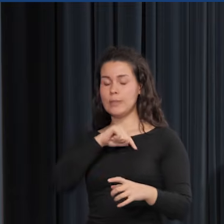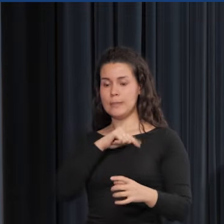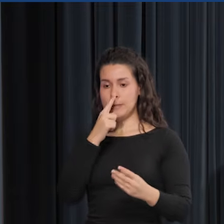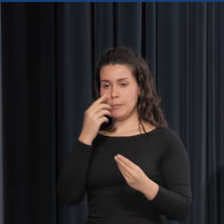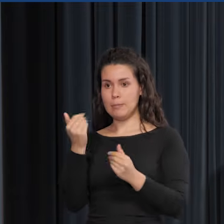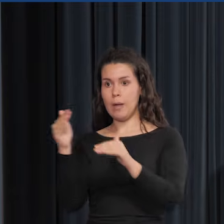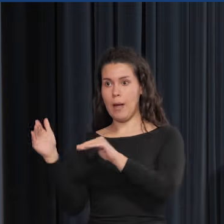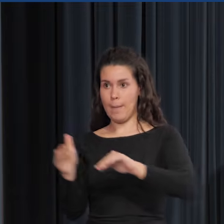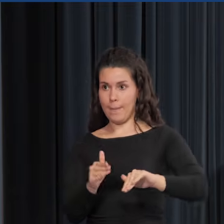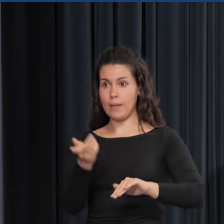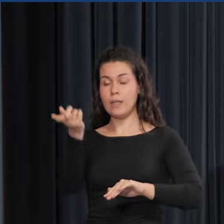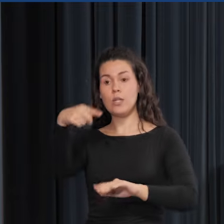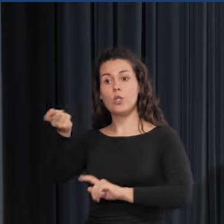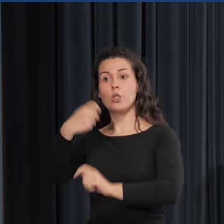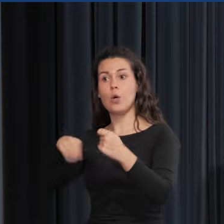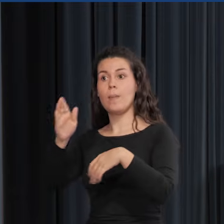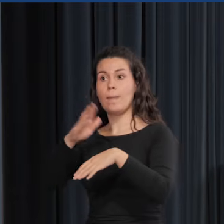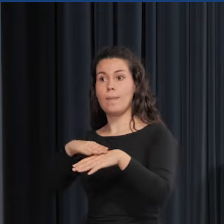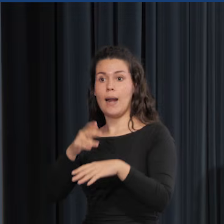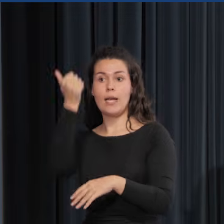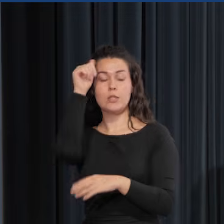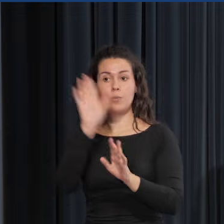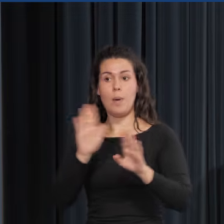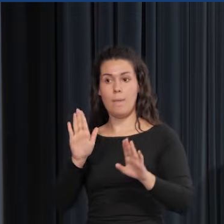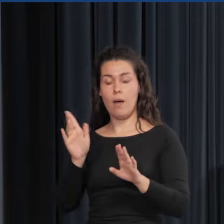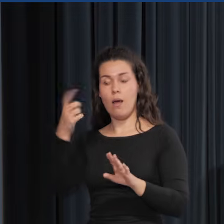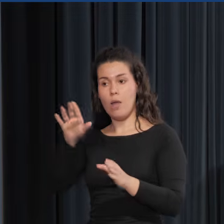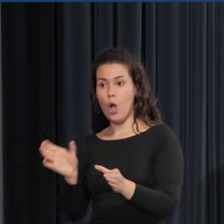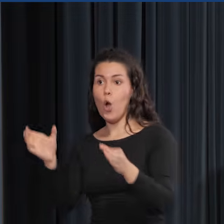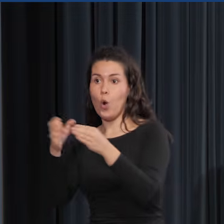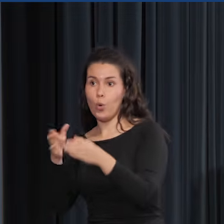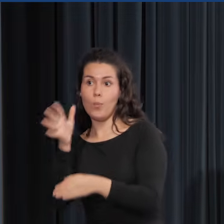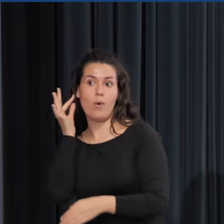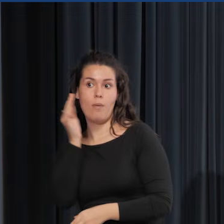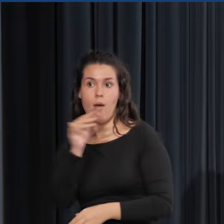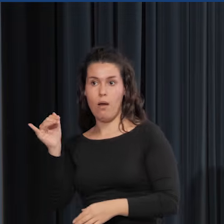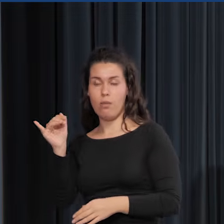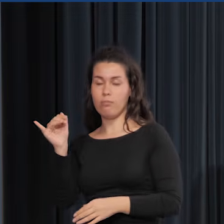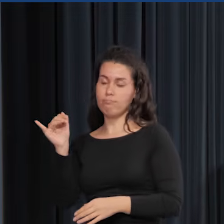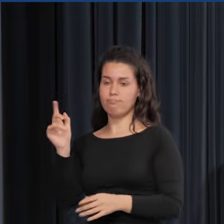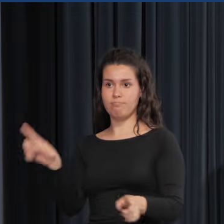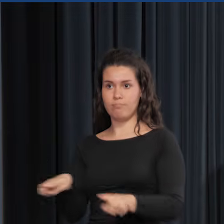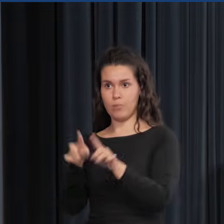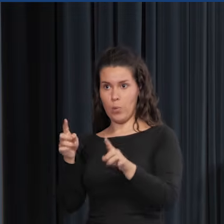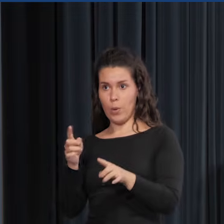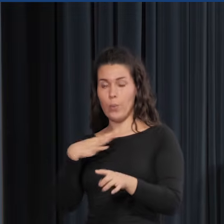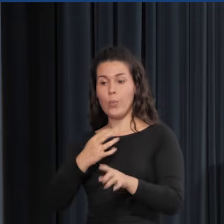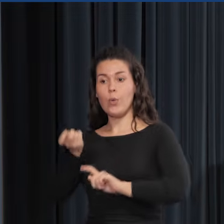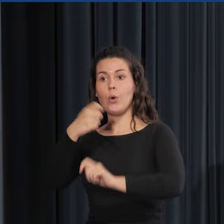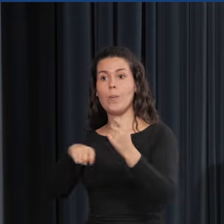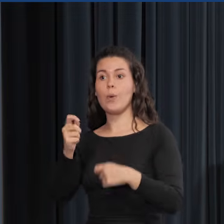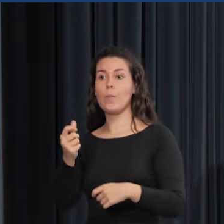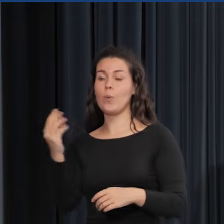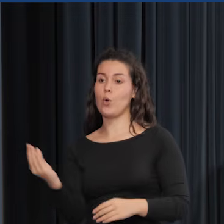chicos y no se paran a pensar, oye, que tenemos 2 mujeres en el equipo, vamos a comprarles algo un poco mejor para ellas. Podríamos ser 20 mujeres en